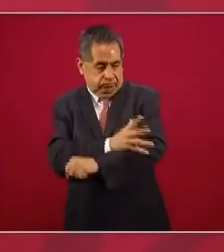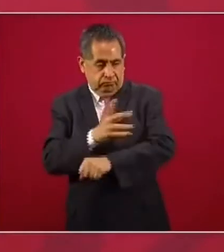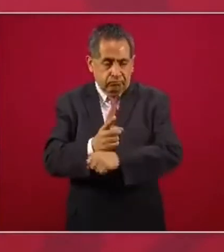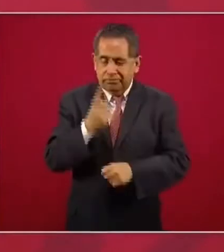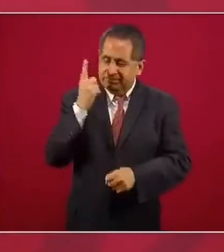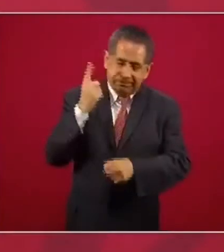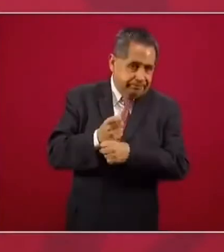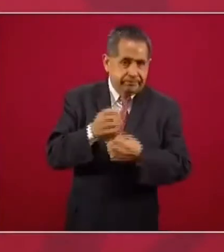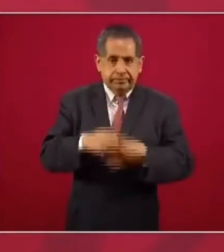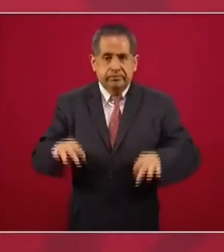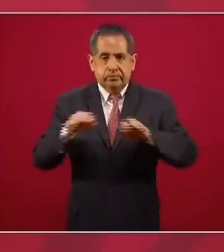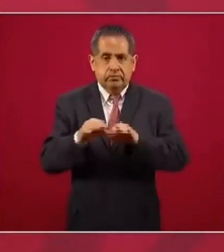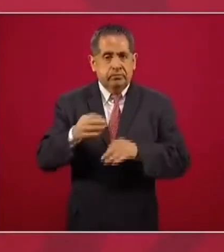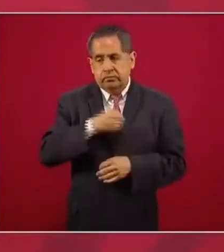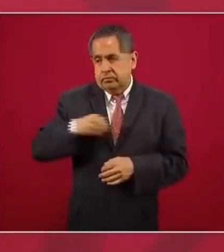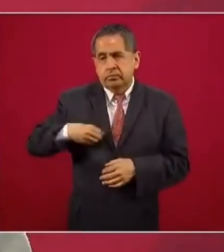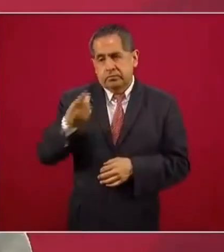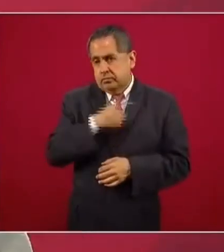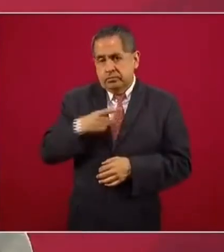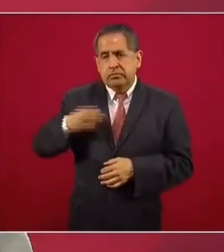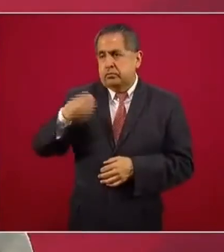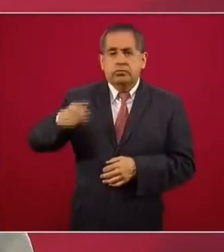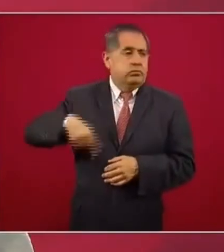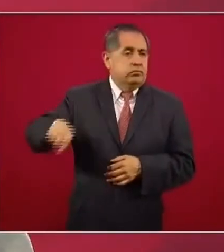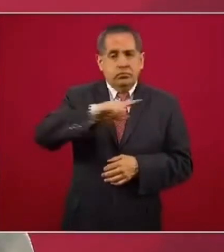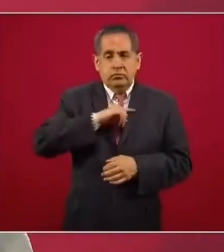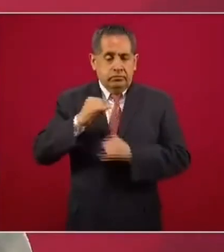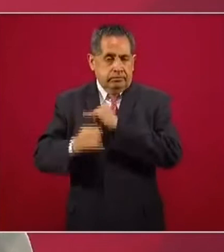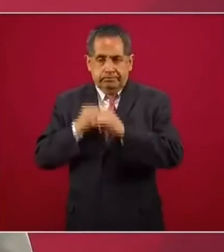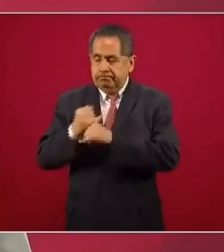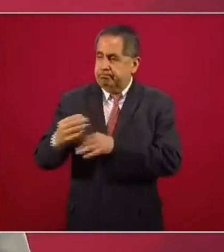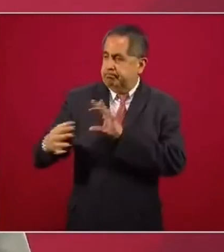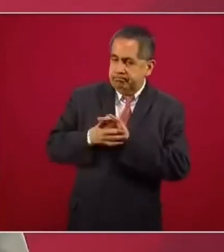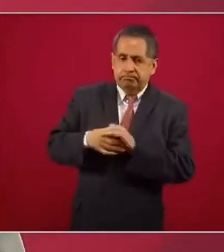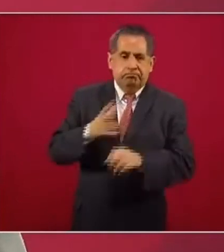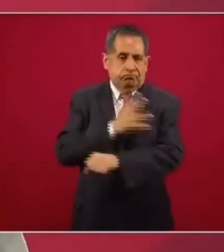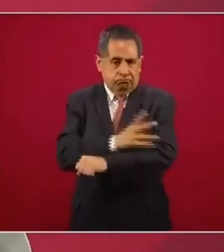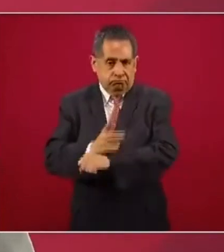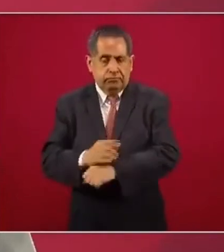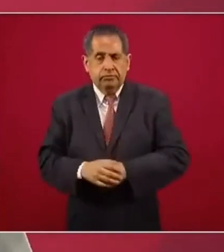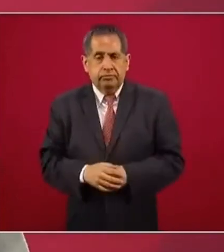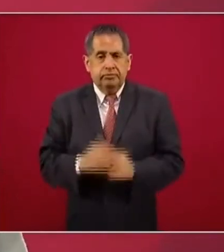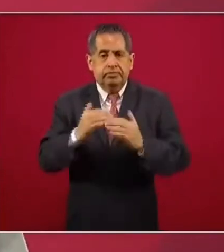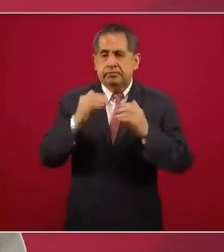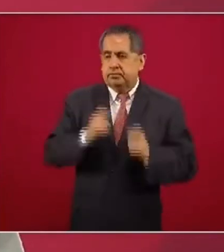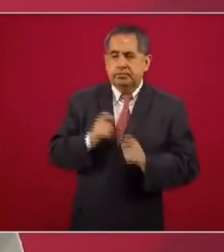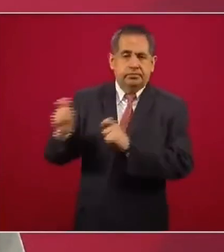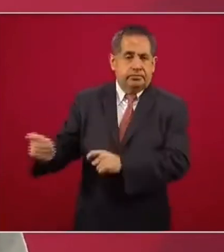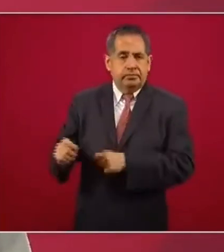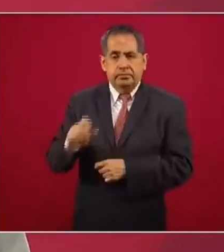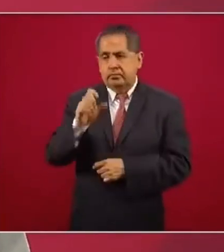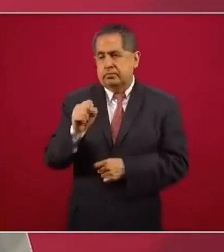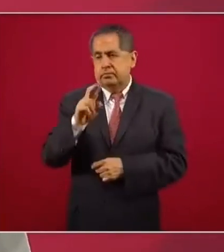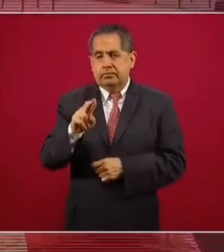proceso pasa como una obligación de respaldo internacional. A continuación, el señor